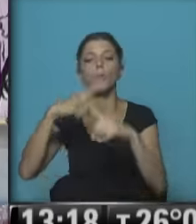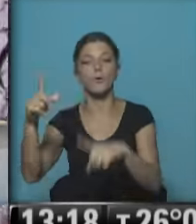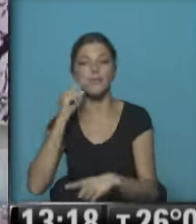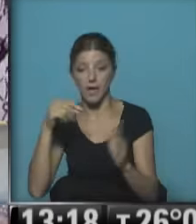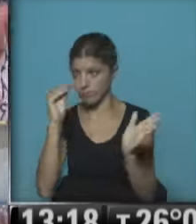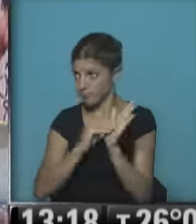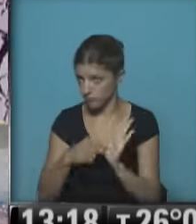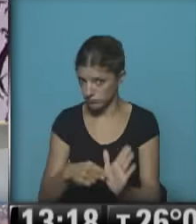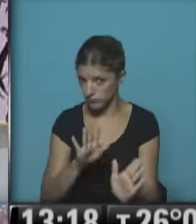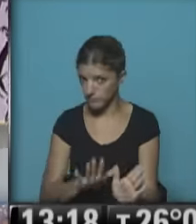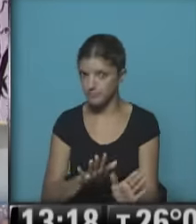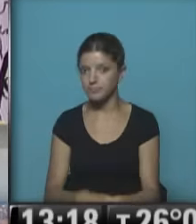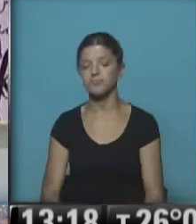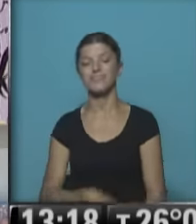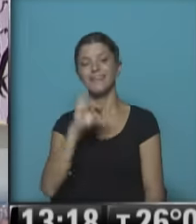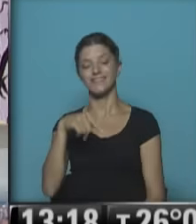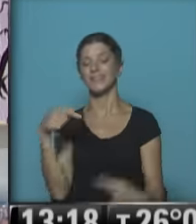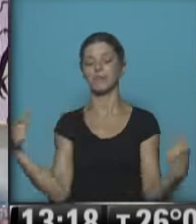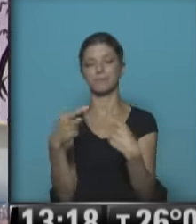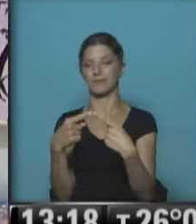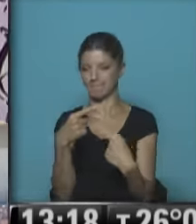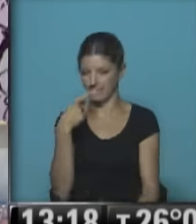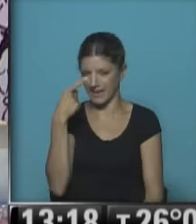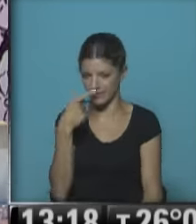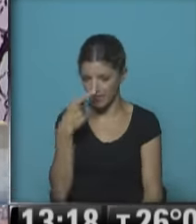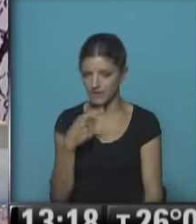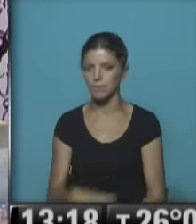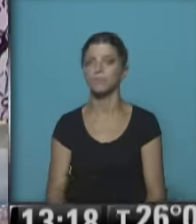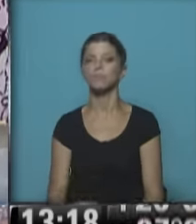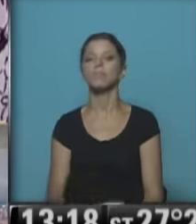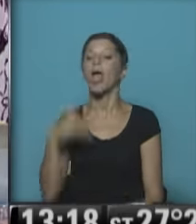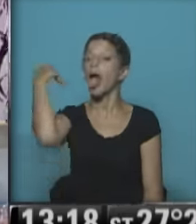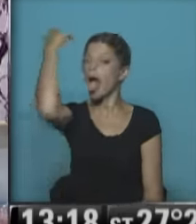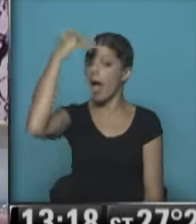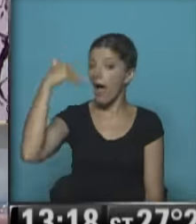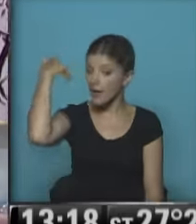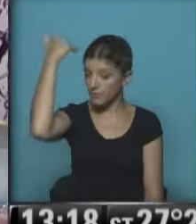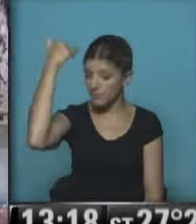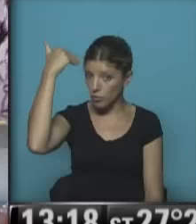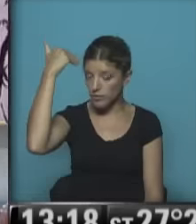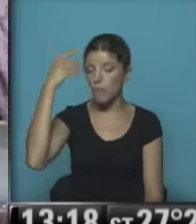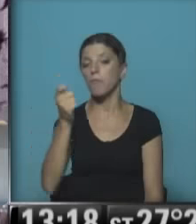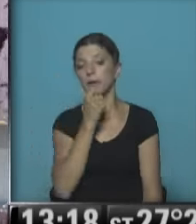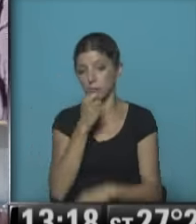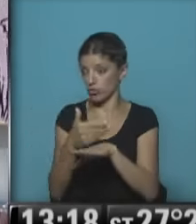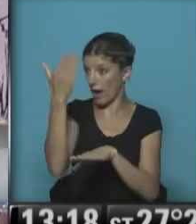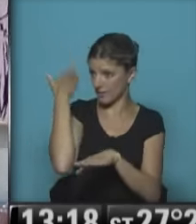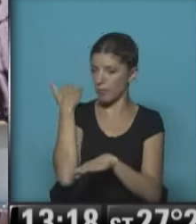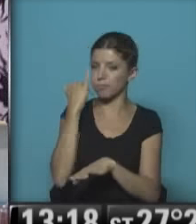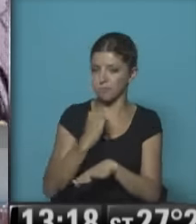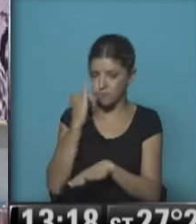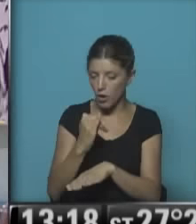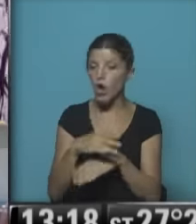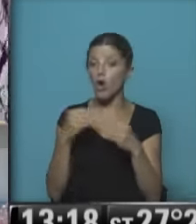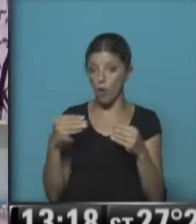500 mil barriles diarios tengo yo. Sí, estas contradicciones son muy interesantes. Arabia Saudita, por ejemplo, que yo comentaba en el bloque anterior justamente cómo